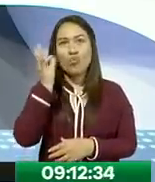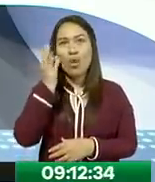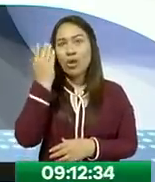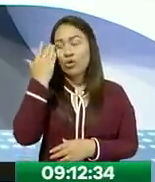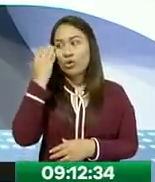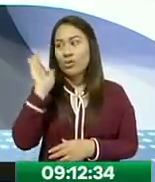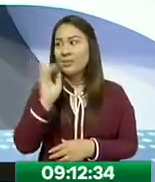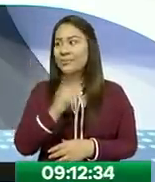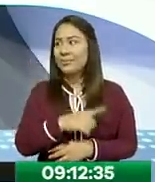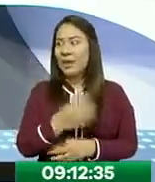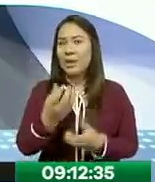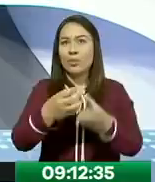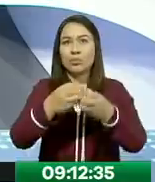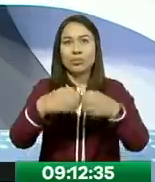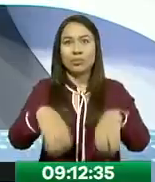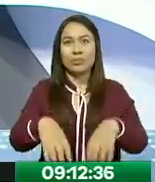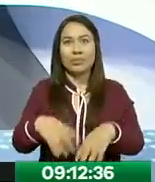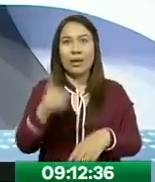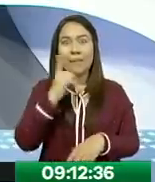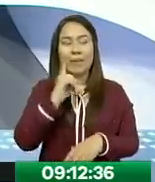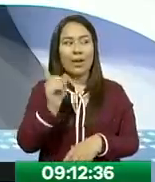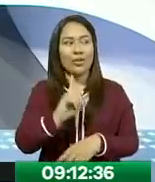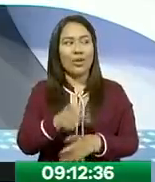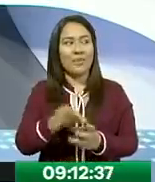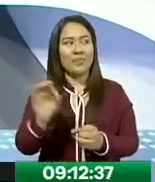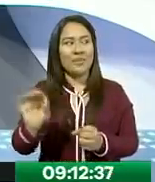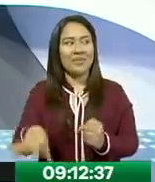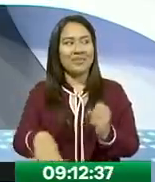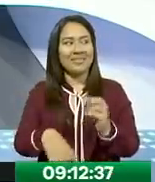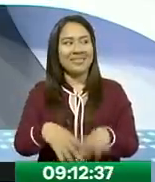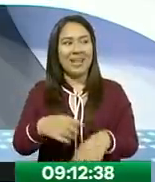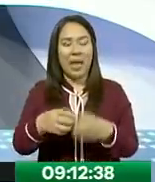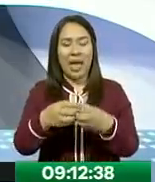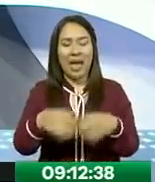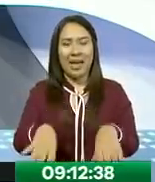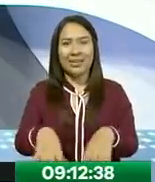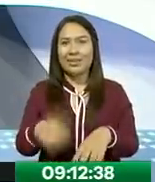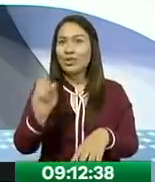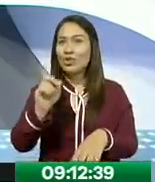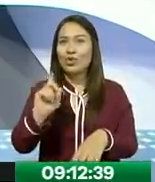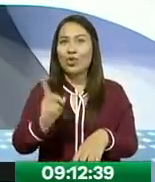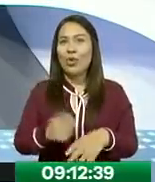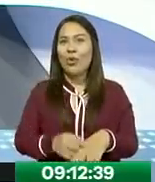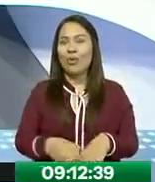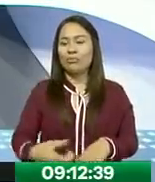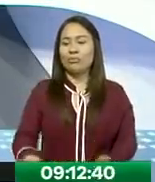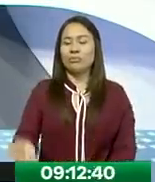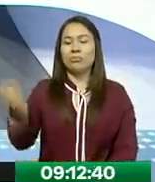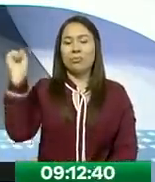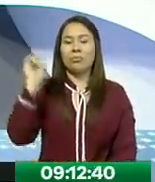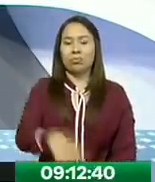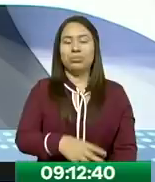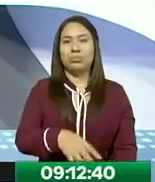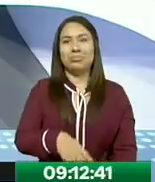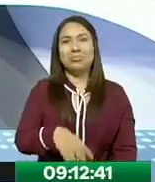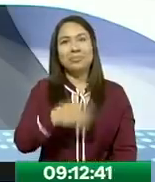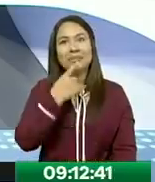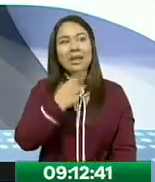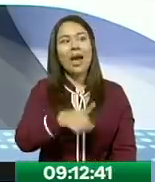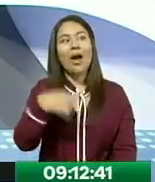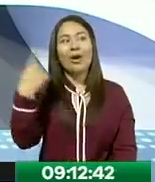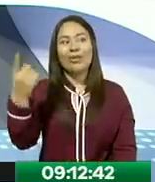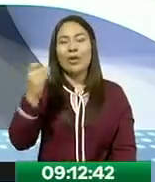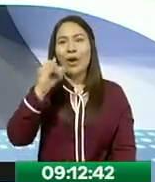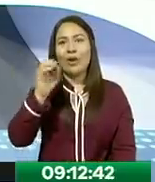Roselena fríe los huevos con cáscara y todo para no tener problema de botar la cáscara. Ahí está mejor. Y José Luis